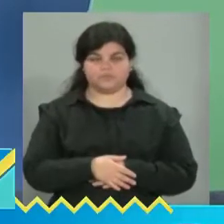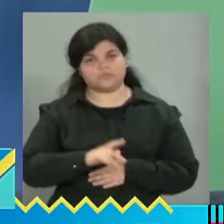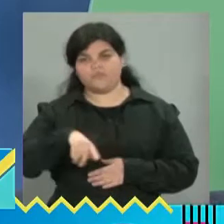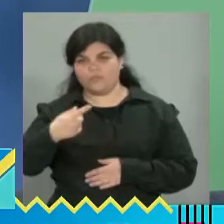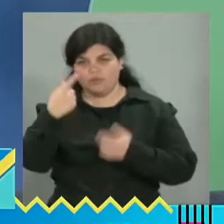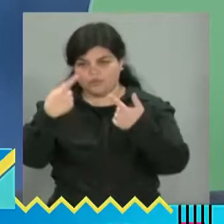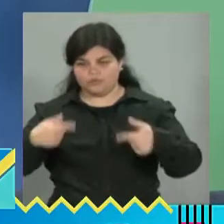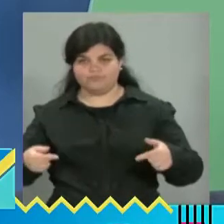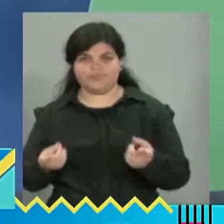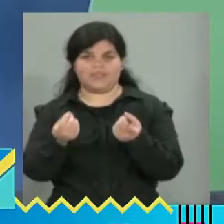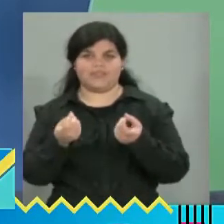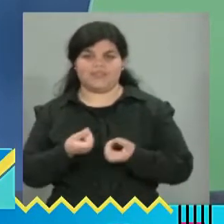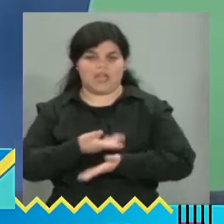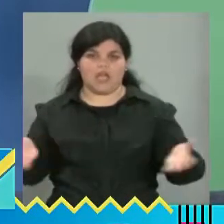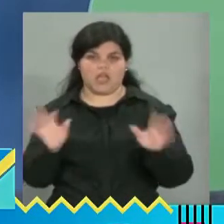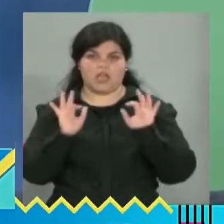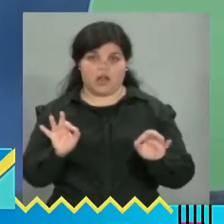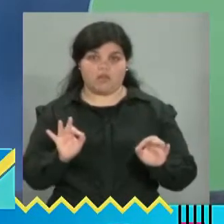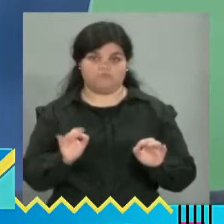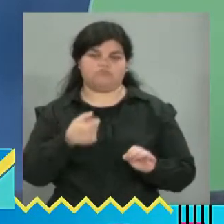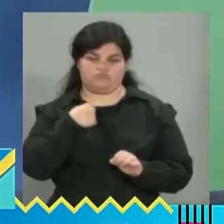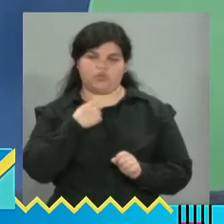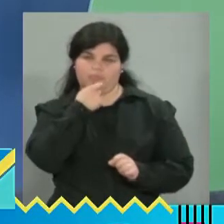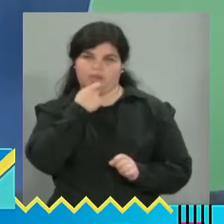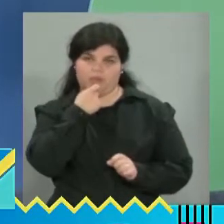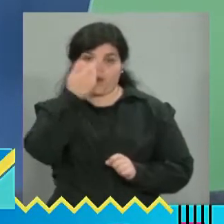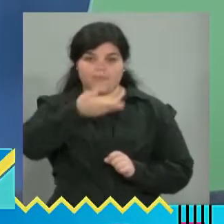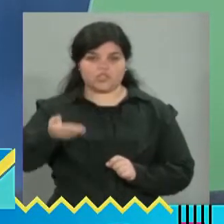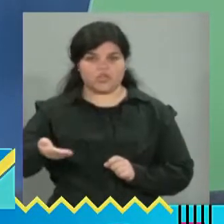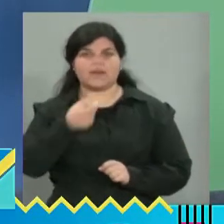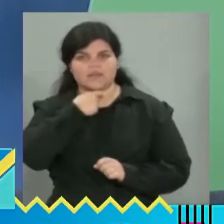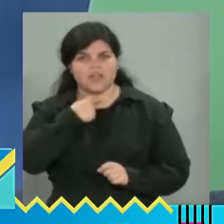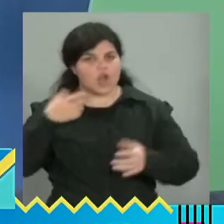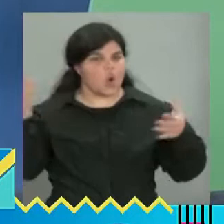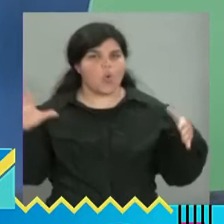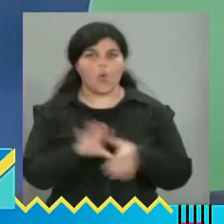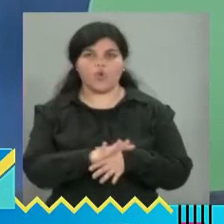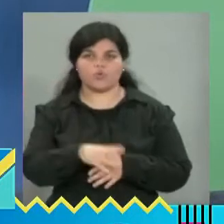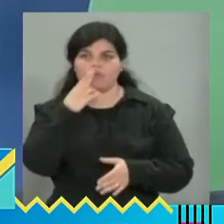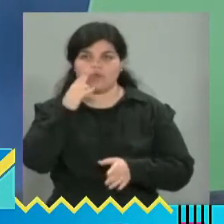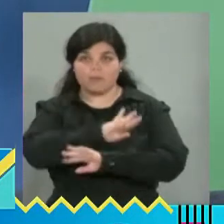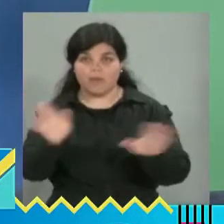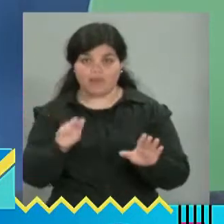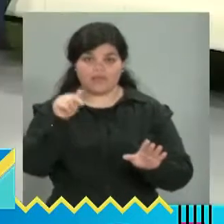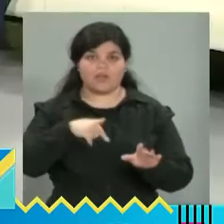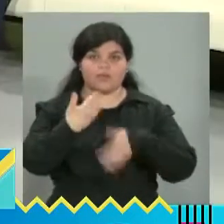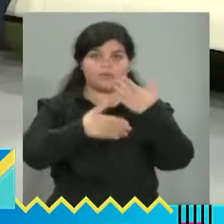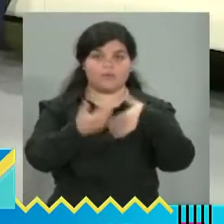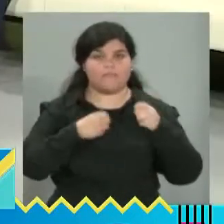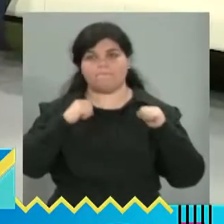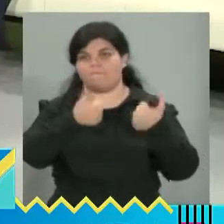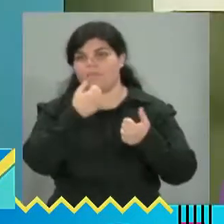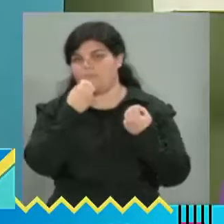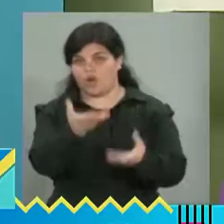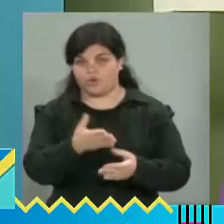son los menos. Si yo abordo a aquellos que quieren dejar en forma oportuna y en el momento exacto, la tasa de éxito es mucho mayor. Bien,